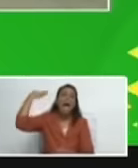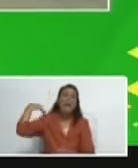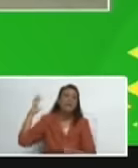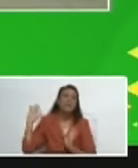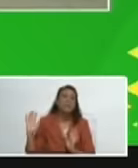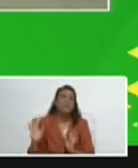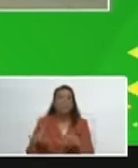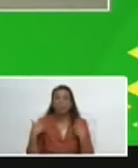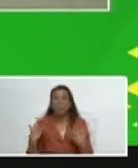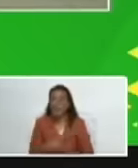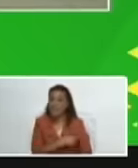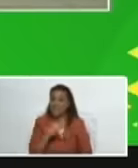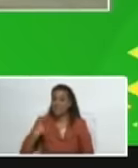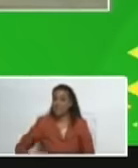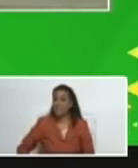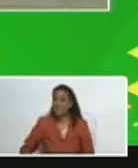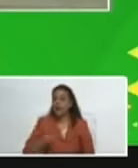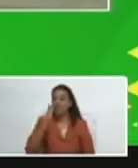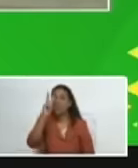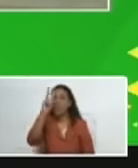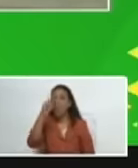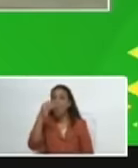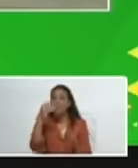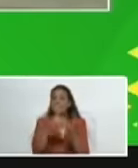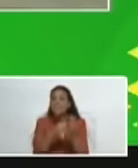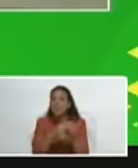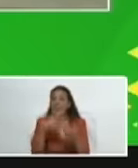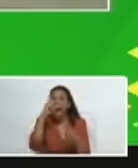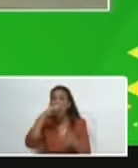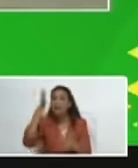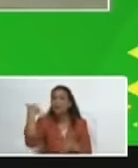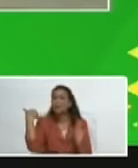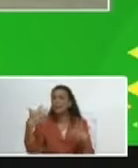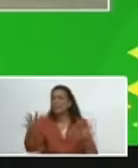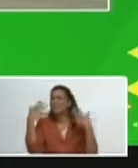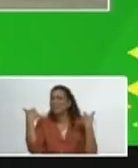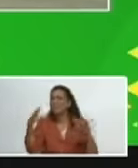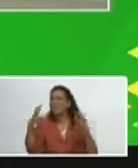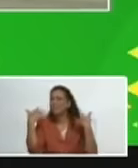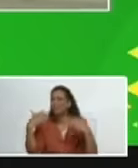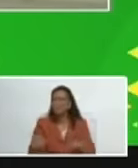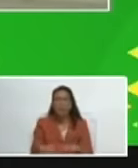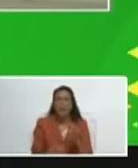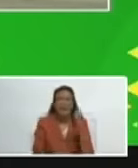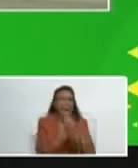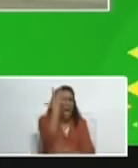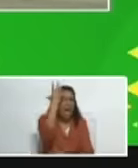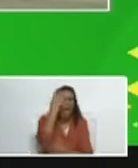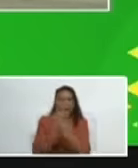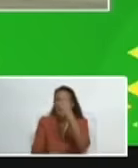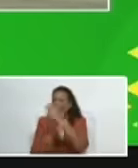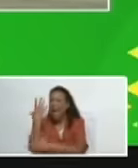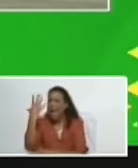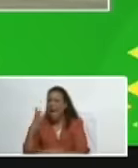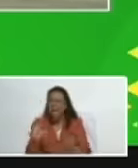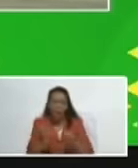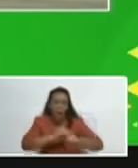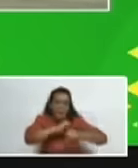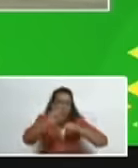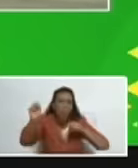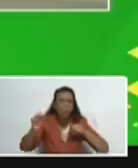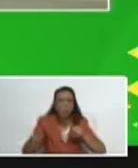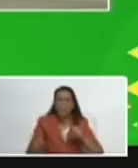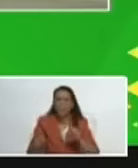La China fue la gran inventora, creadora de todo, de la pólvora, de